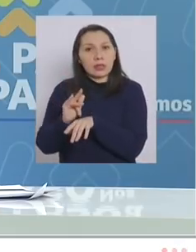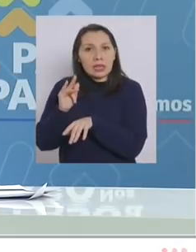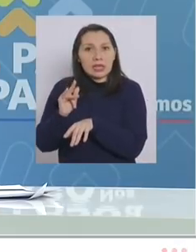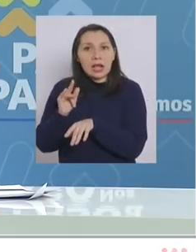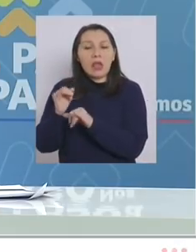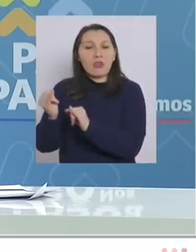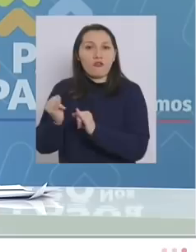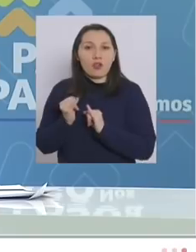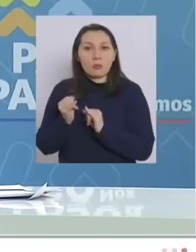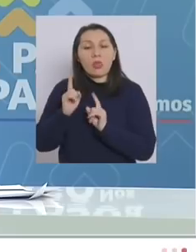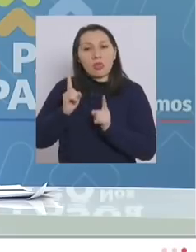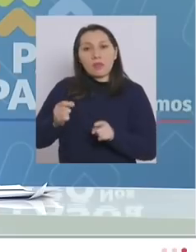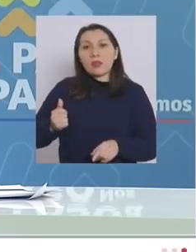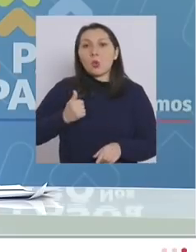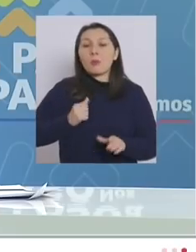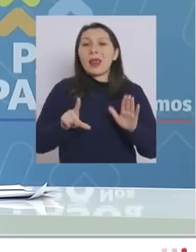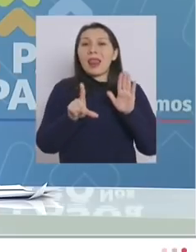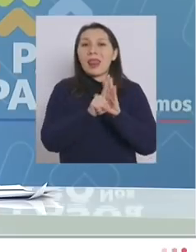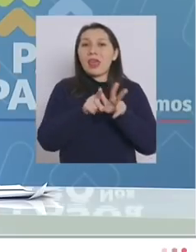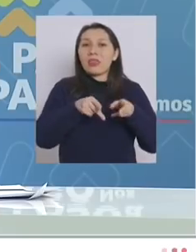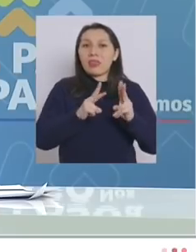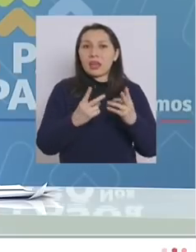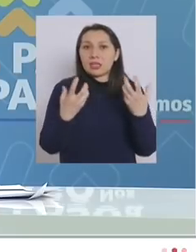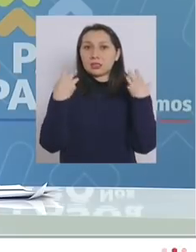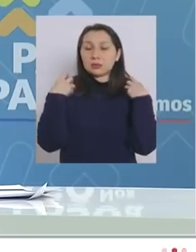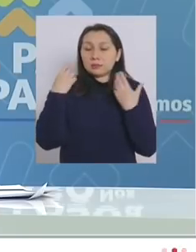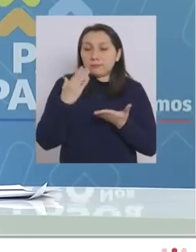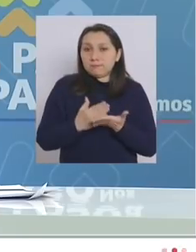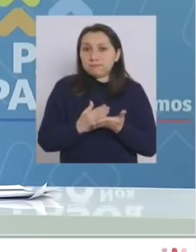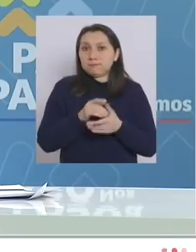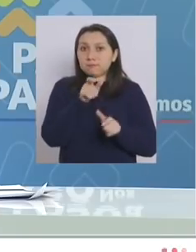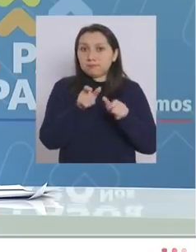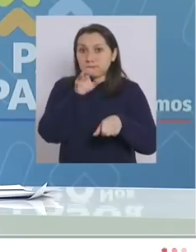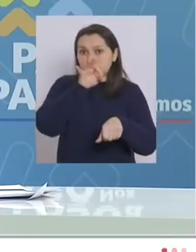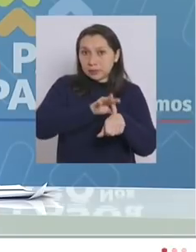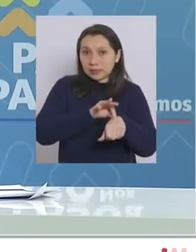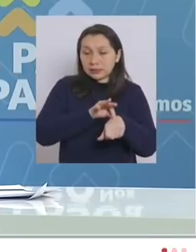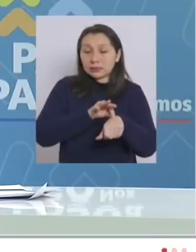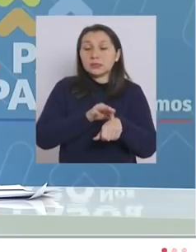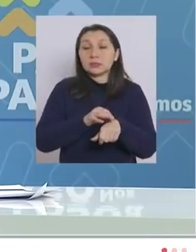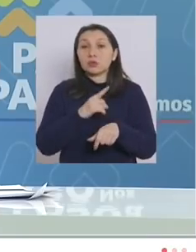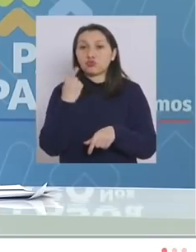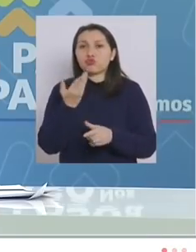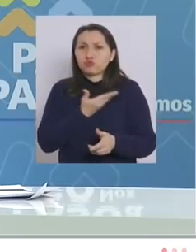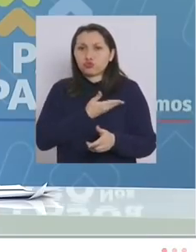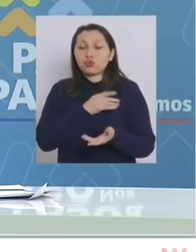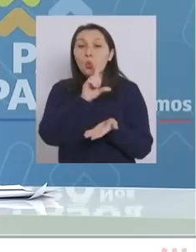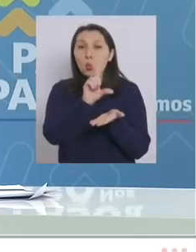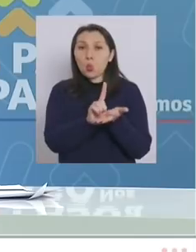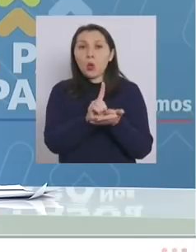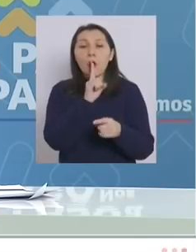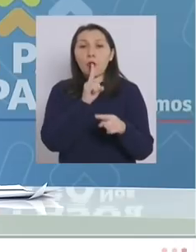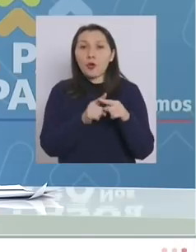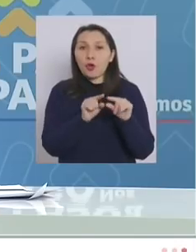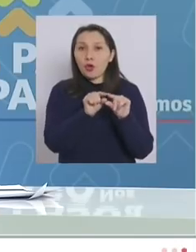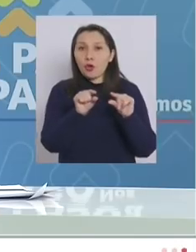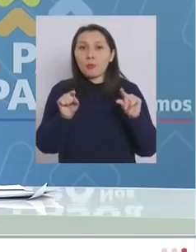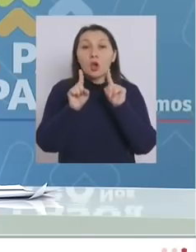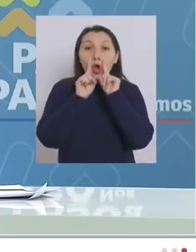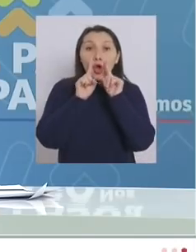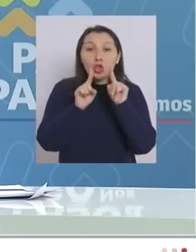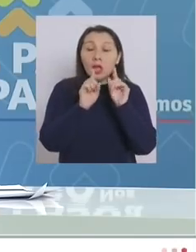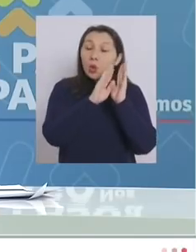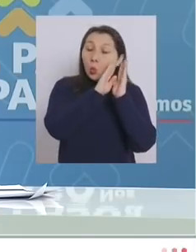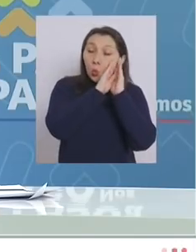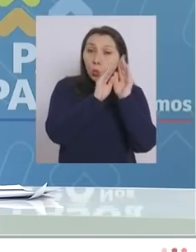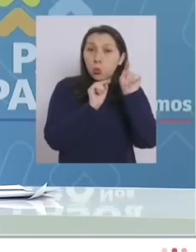sensibles. Debemos cumplir con la ley de derechos y deberes de los pacientes, porque nosotros teníamos el lugar, el nombre del hotel donde